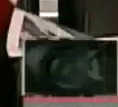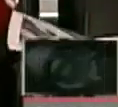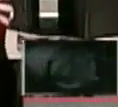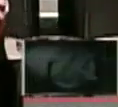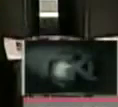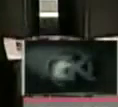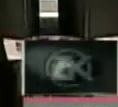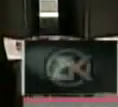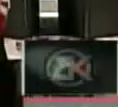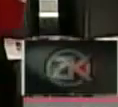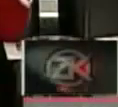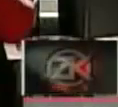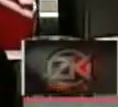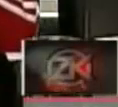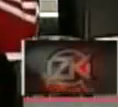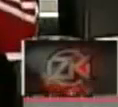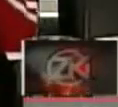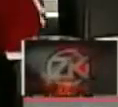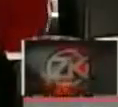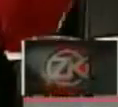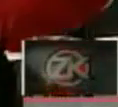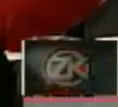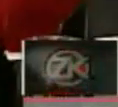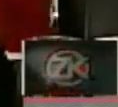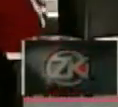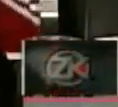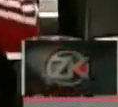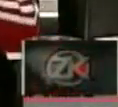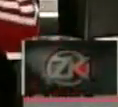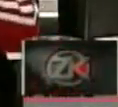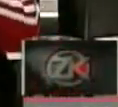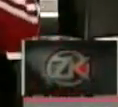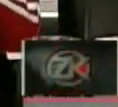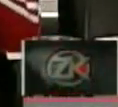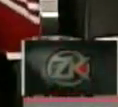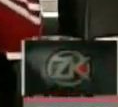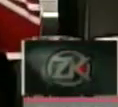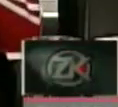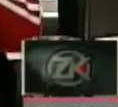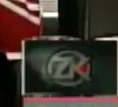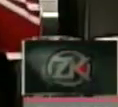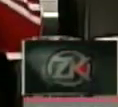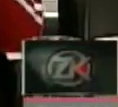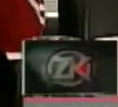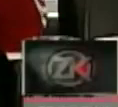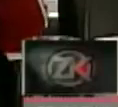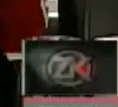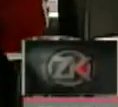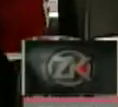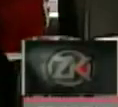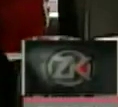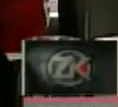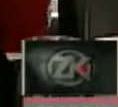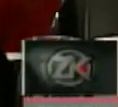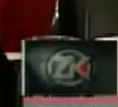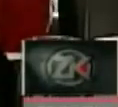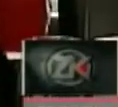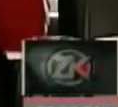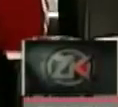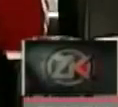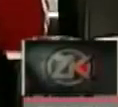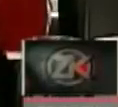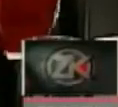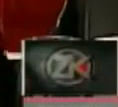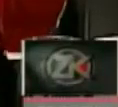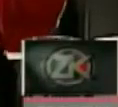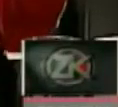parapeto, de una especie de caricatura de Donald Trump en Brasil, y miren lo que está pasando en Brasil. En Brasil, para la gente